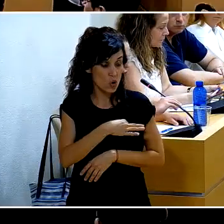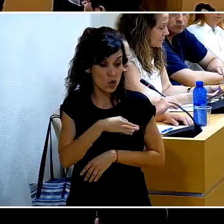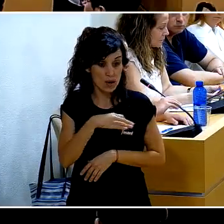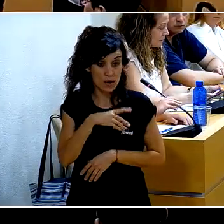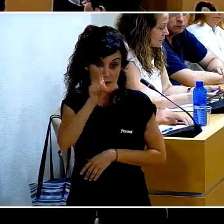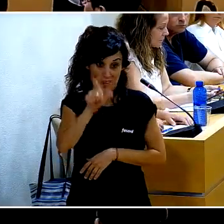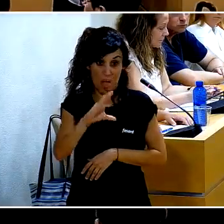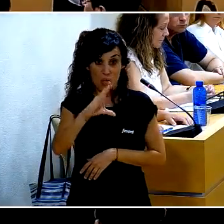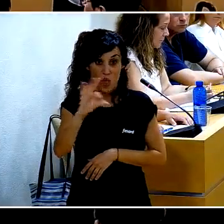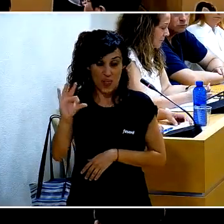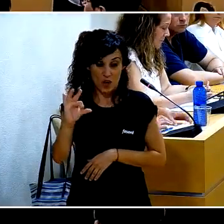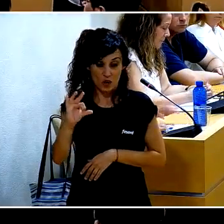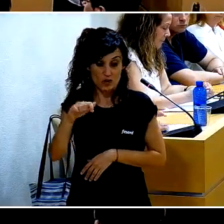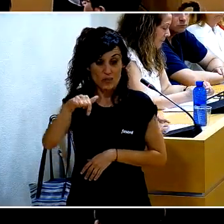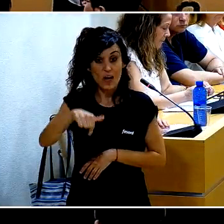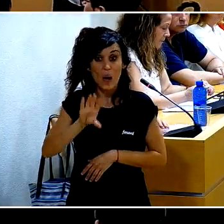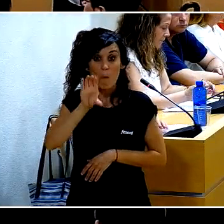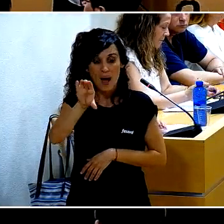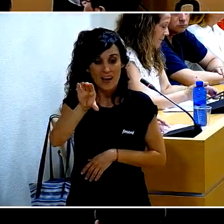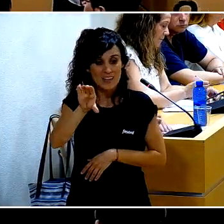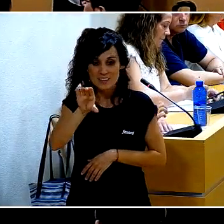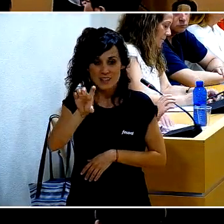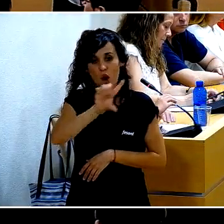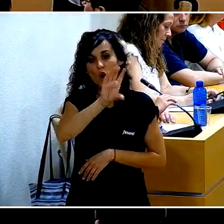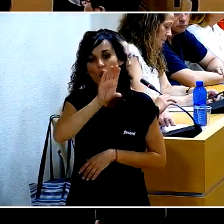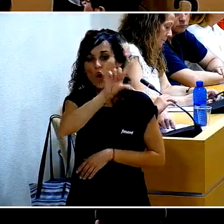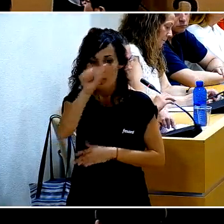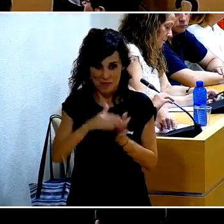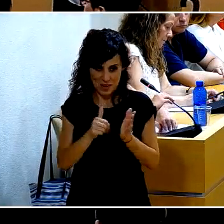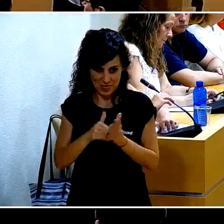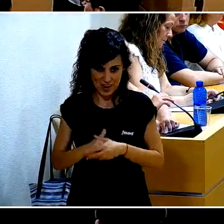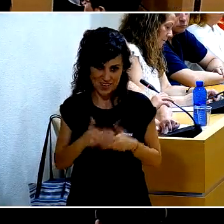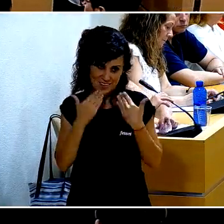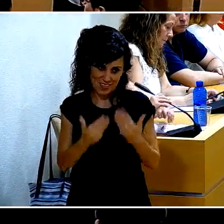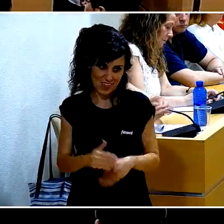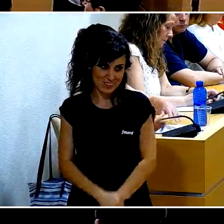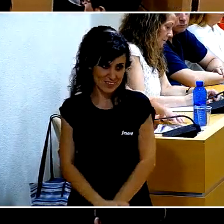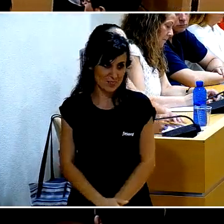Ciudadanos que no estamos en un país, estamos en una comunidad, Comunidad Valenciana. Gracias.